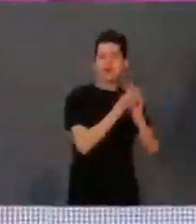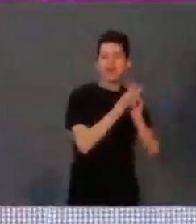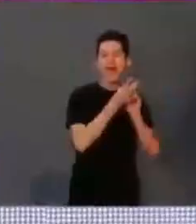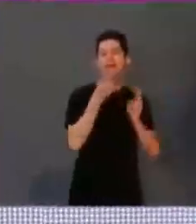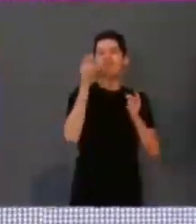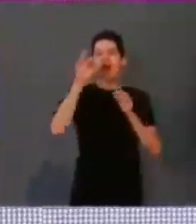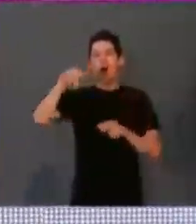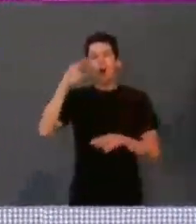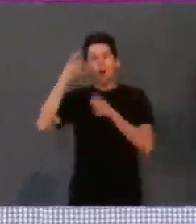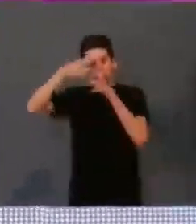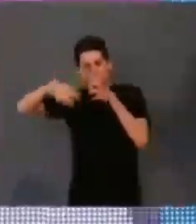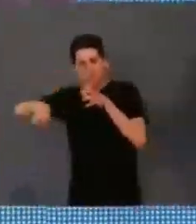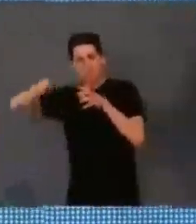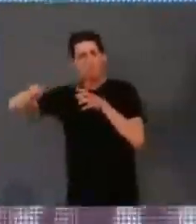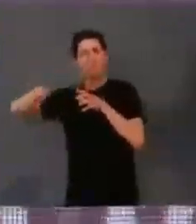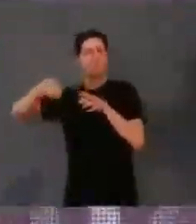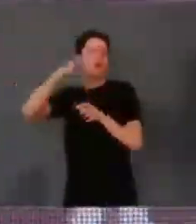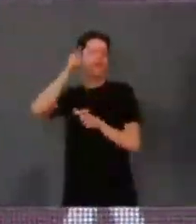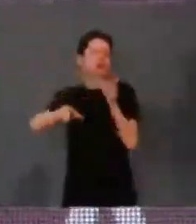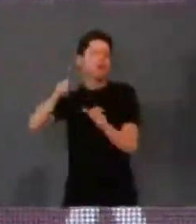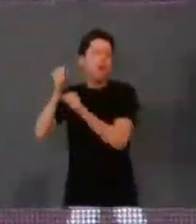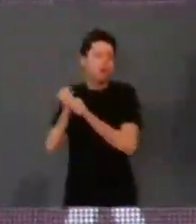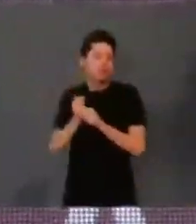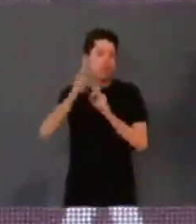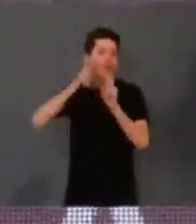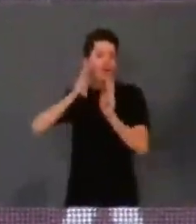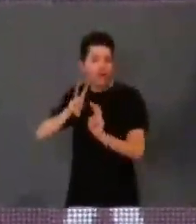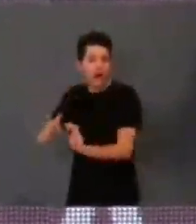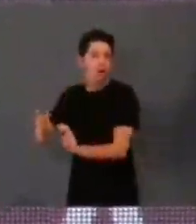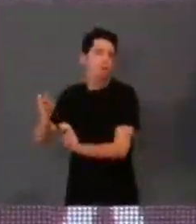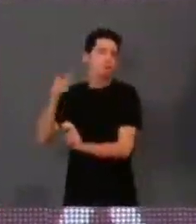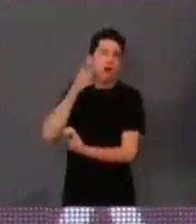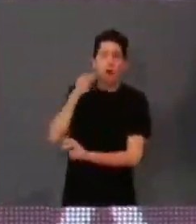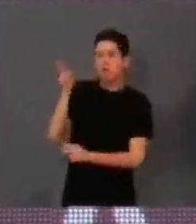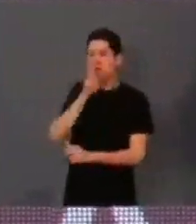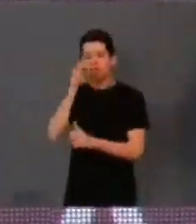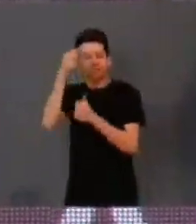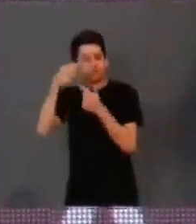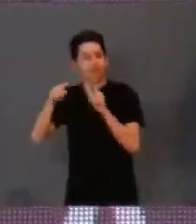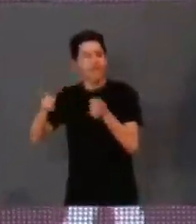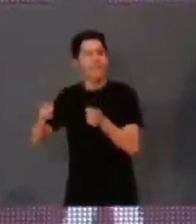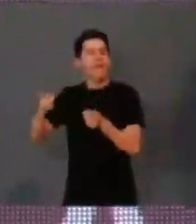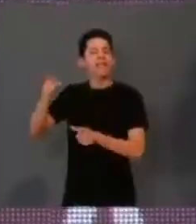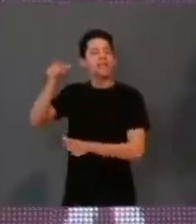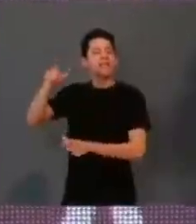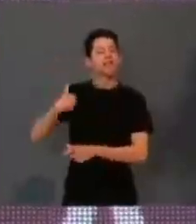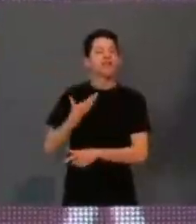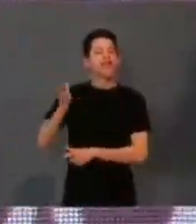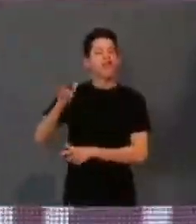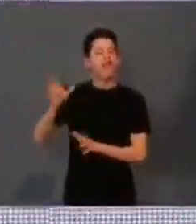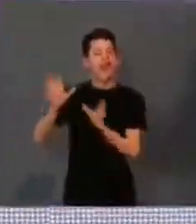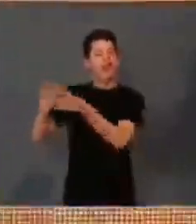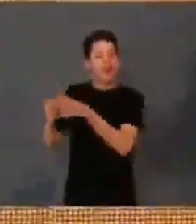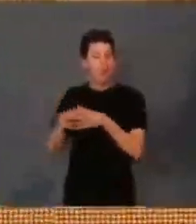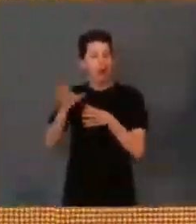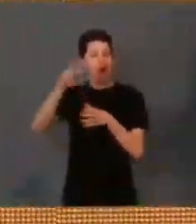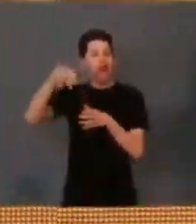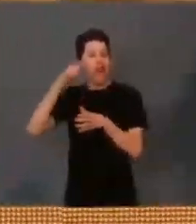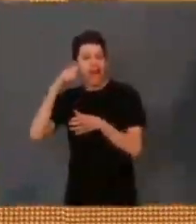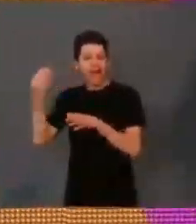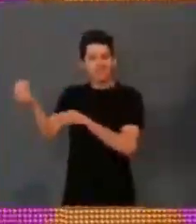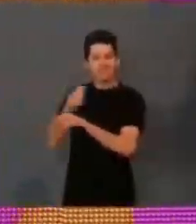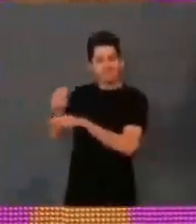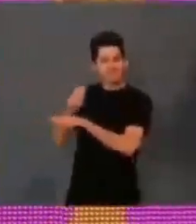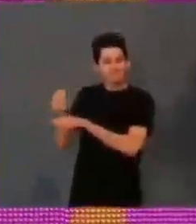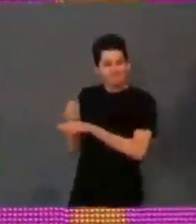investigadores también representantes de la sociedad civil algunas